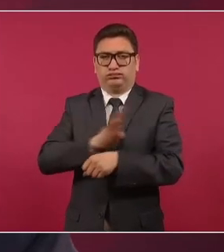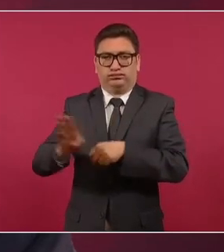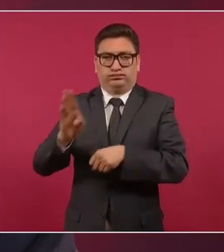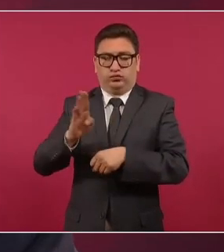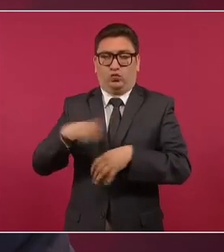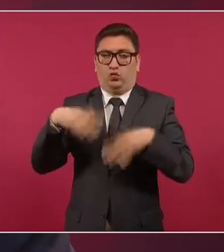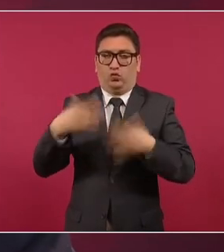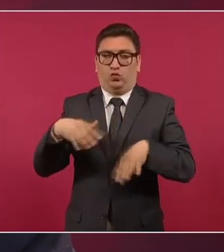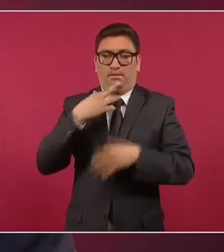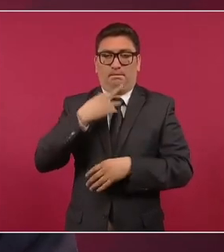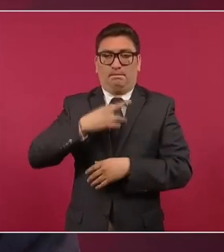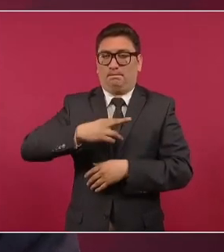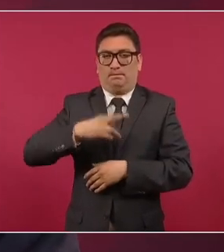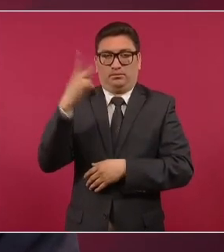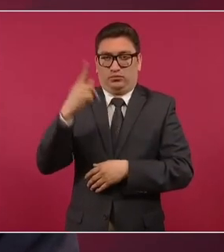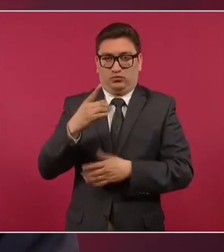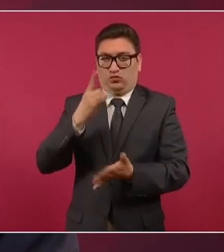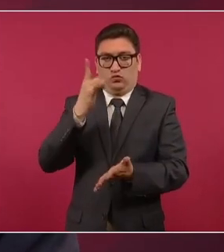únicas en el mundo.